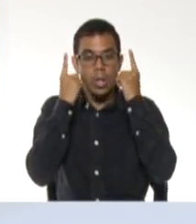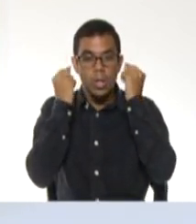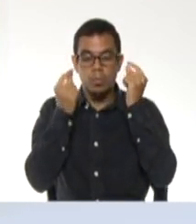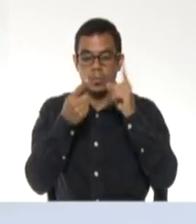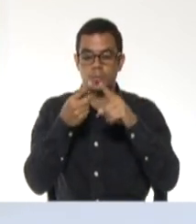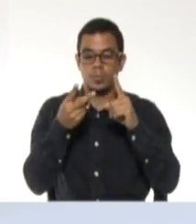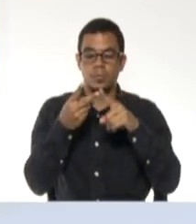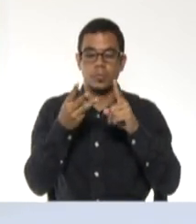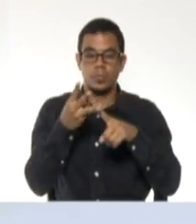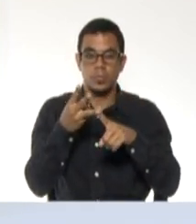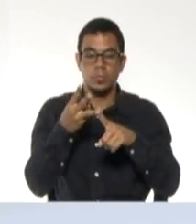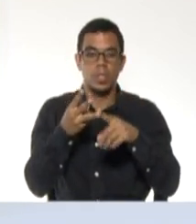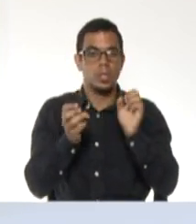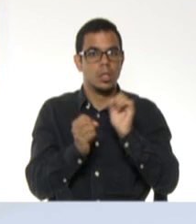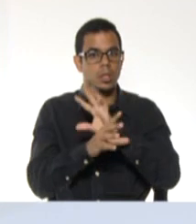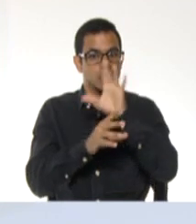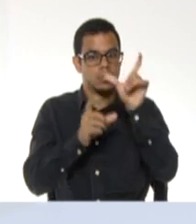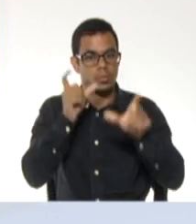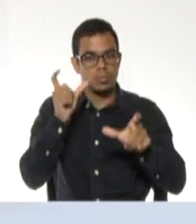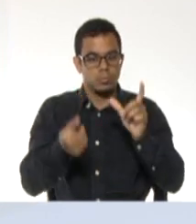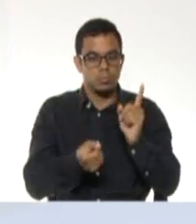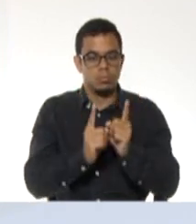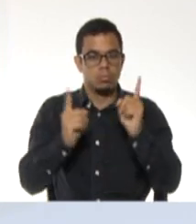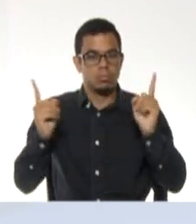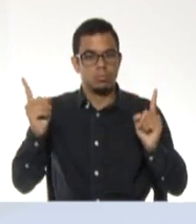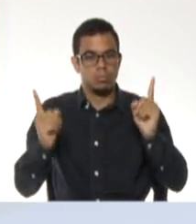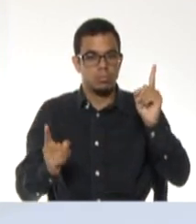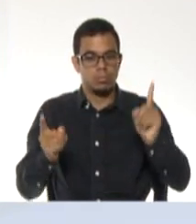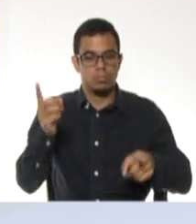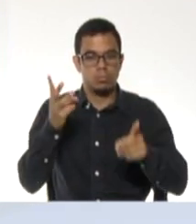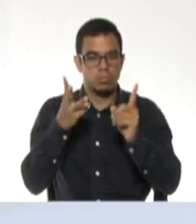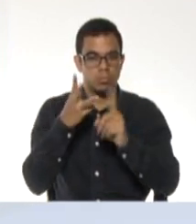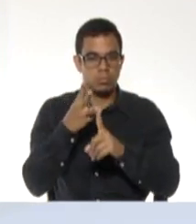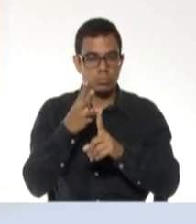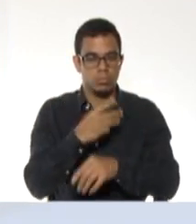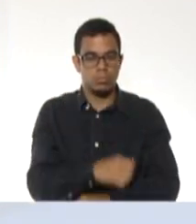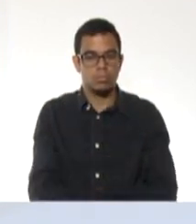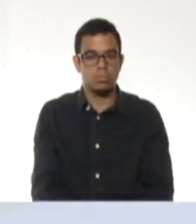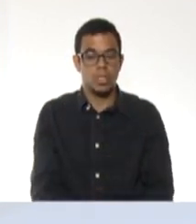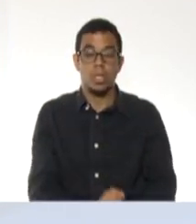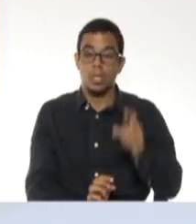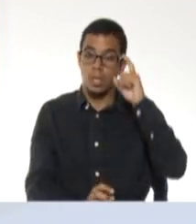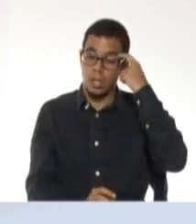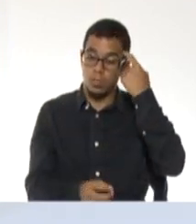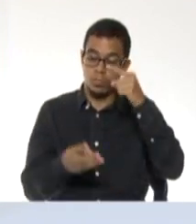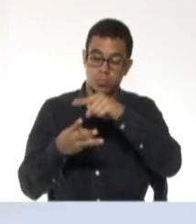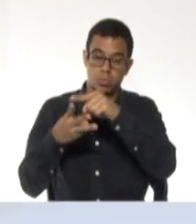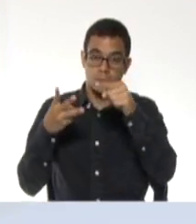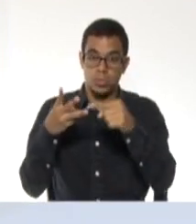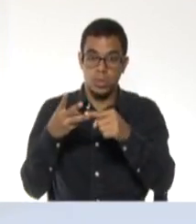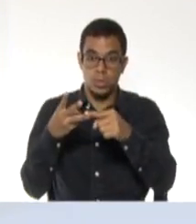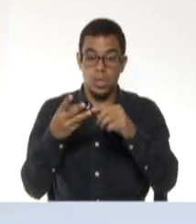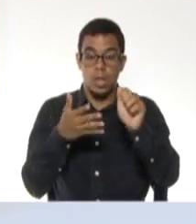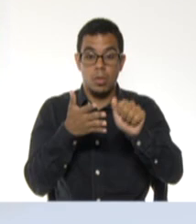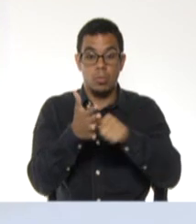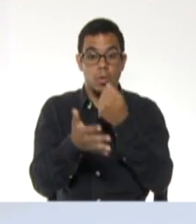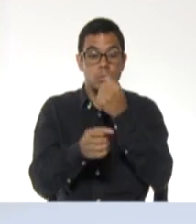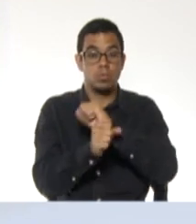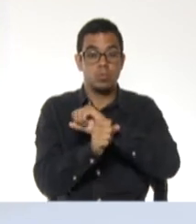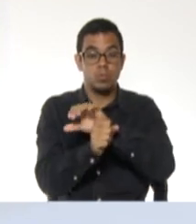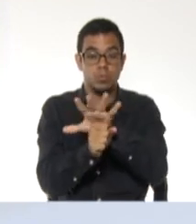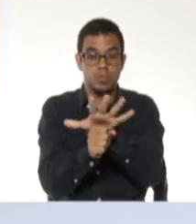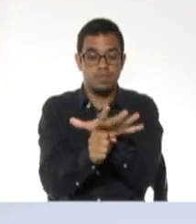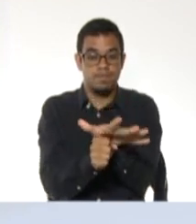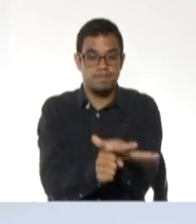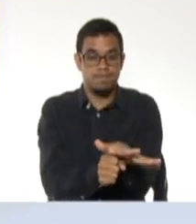o mascarilla y por supuesto mantener un distanciamiento físico saludable. Recuerden que con ello estaremos contribuyendo en esta